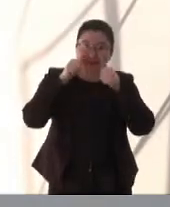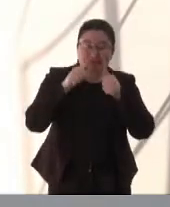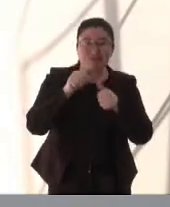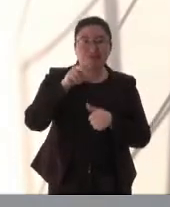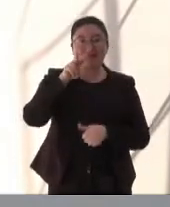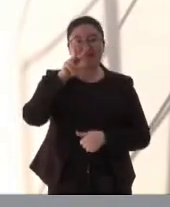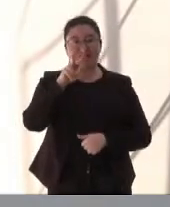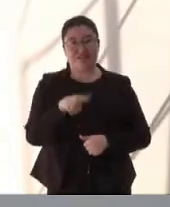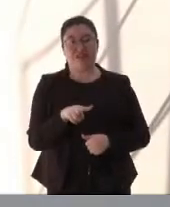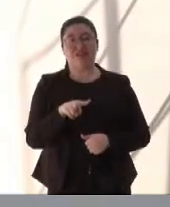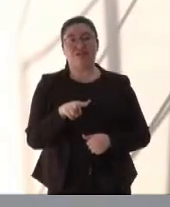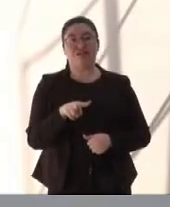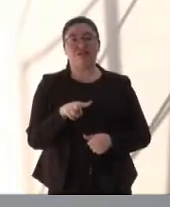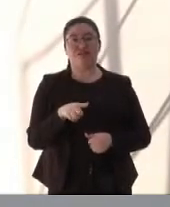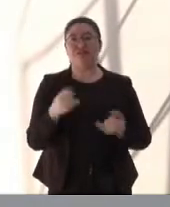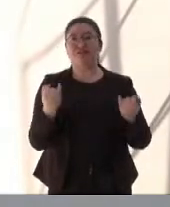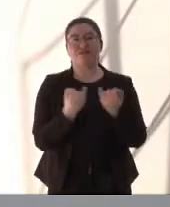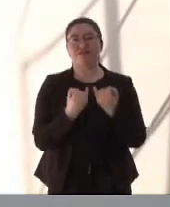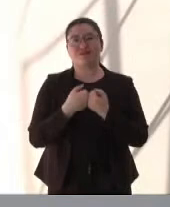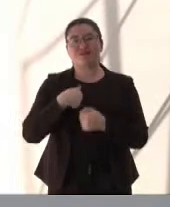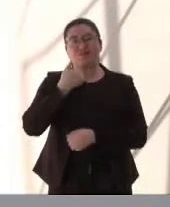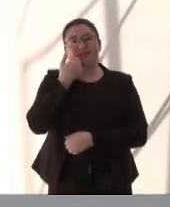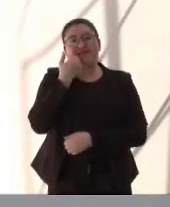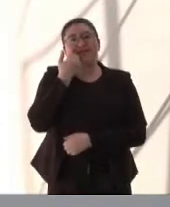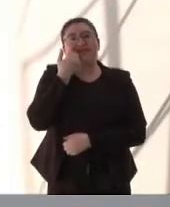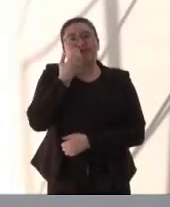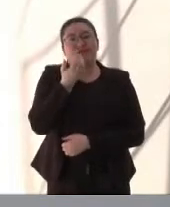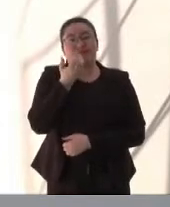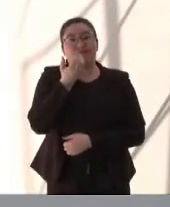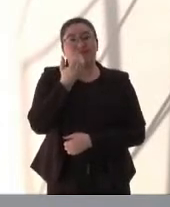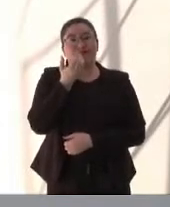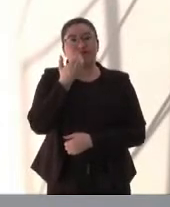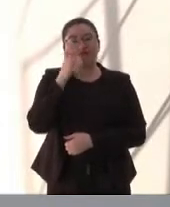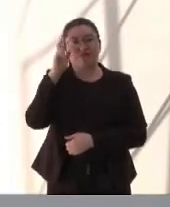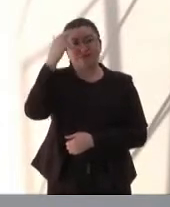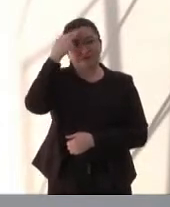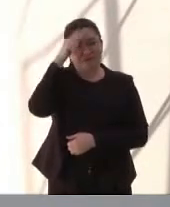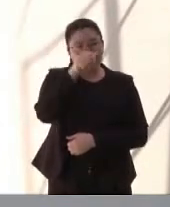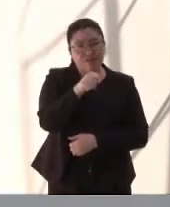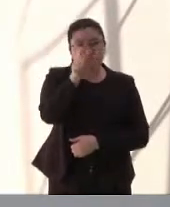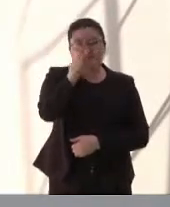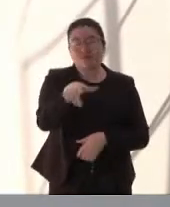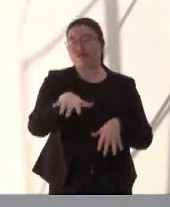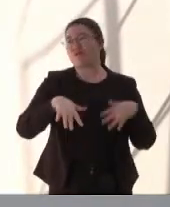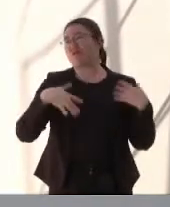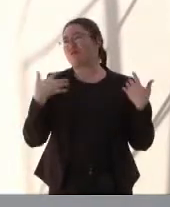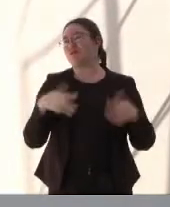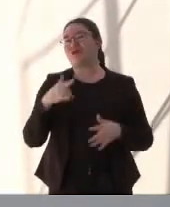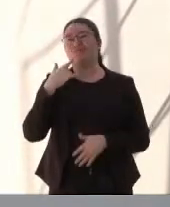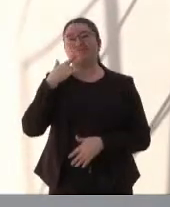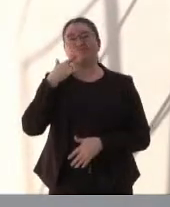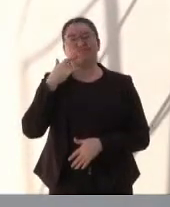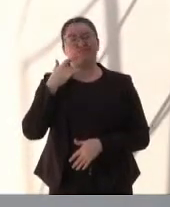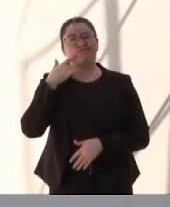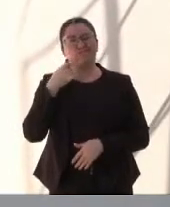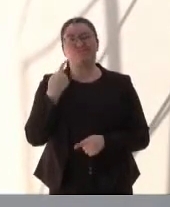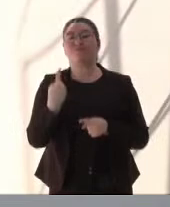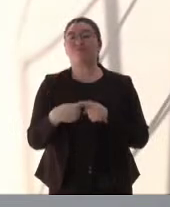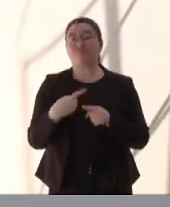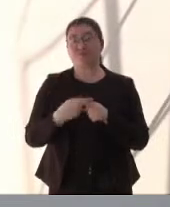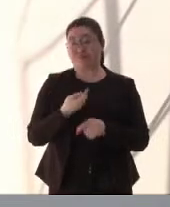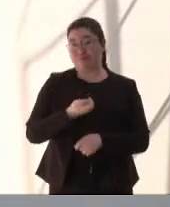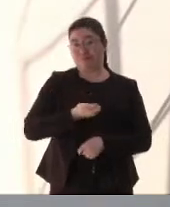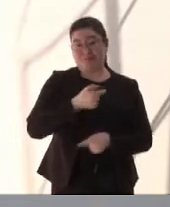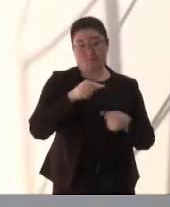de reconocer tampoco el gran compromiso, primero, de la jefa de gobierno, la doctora